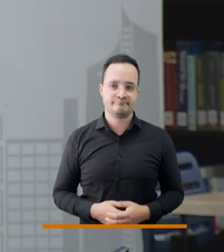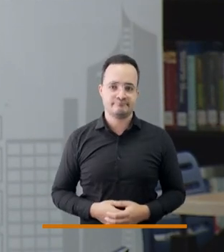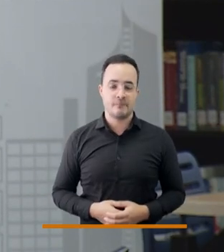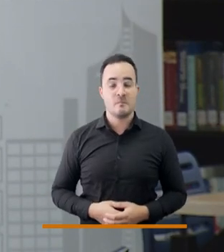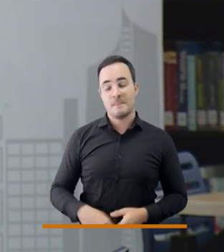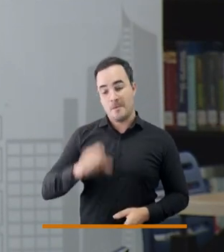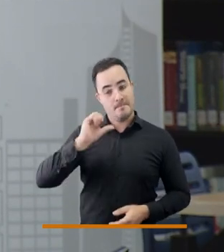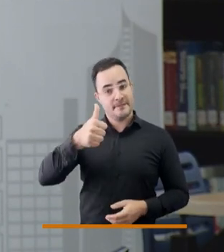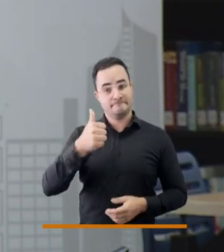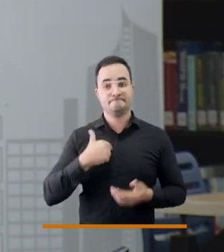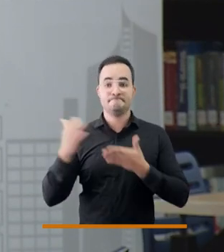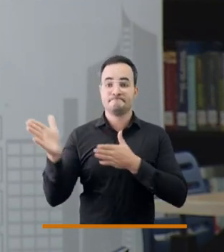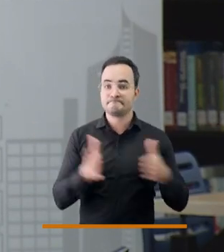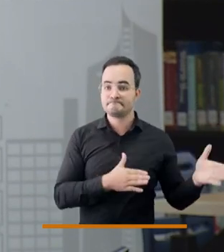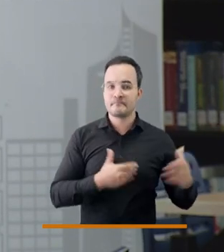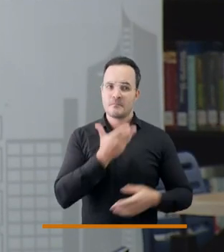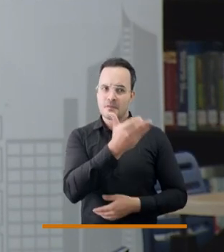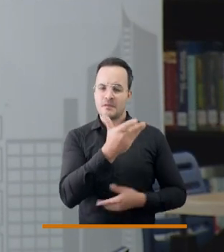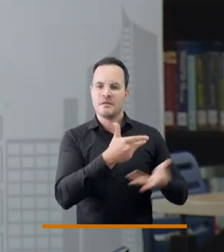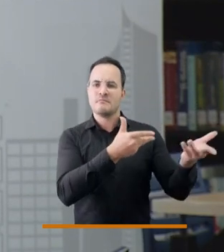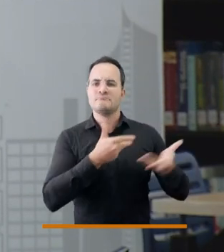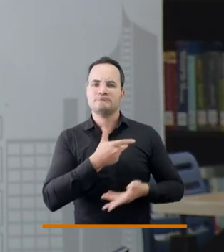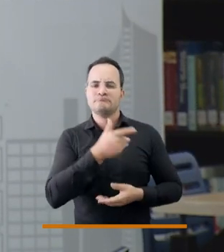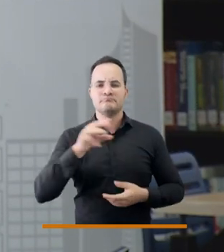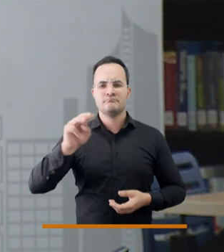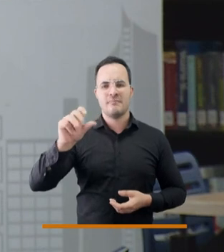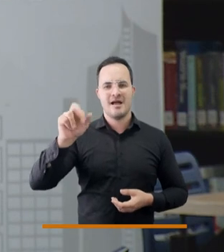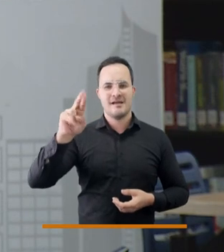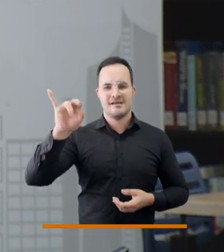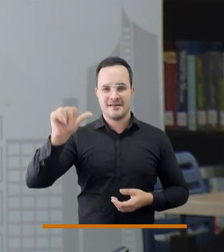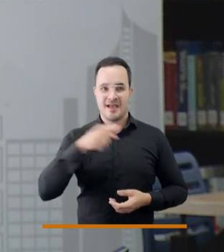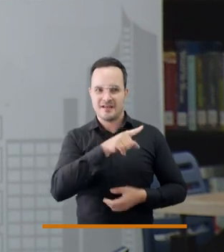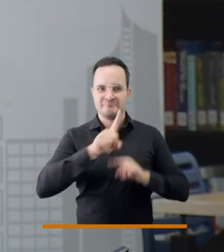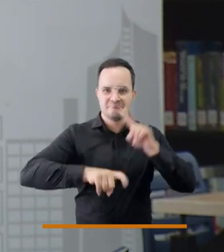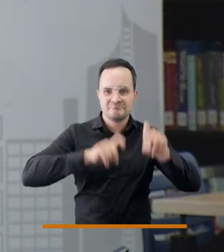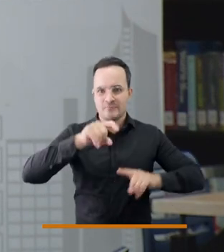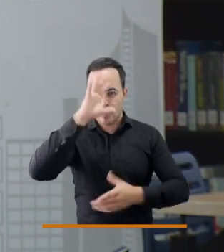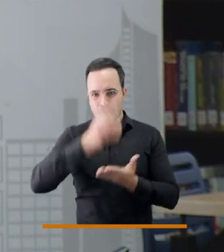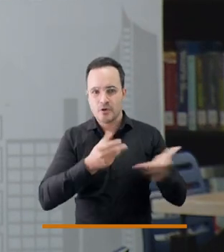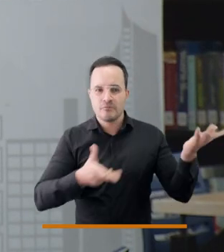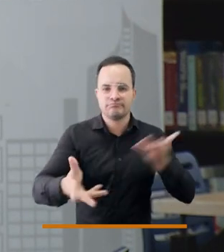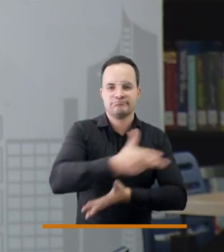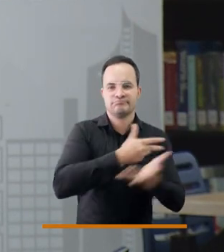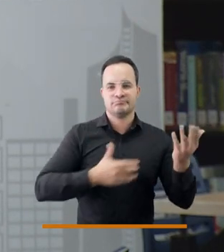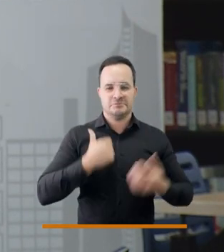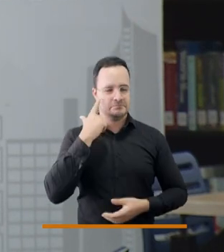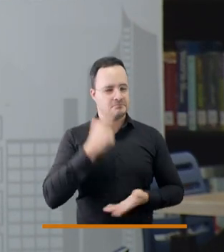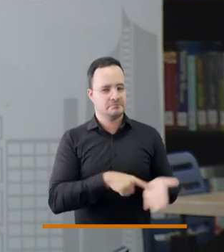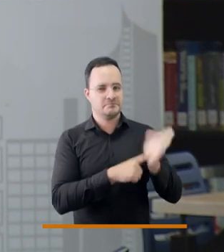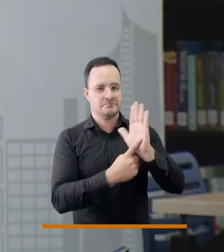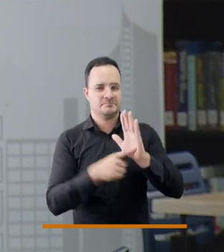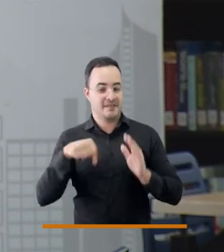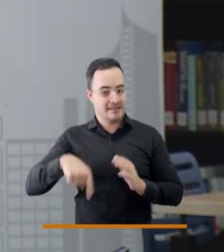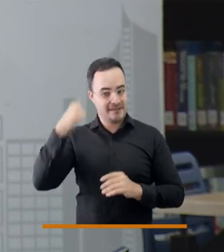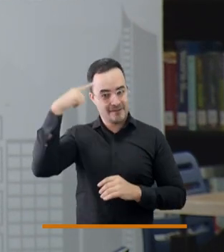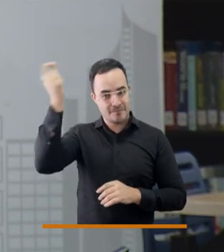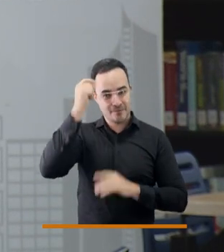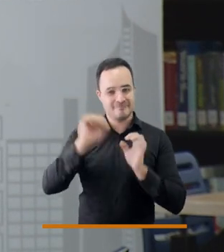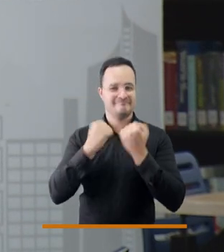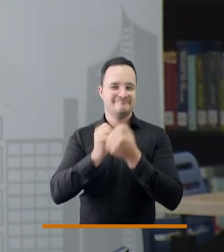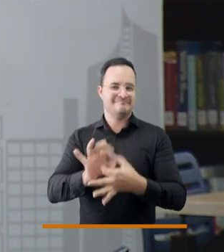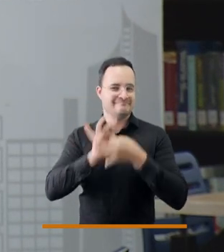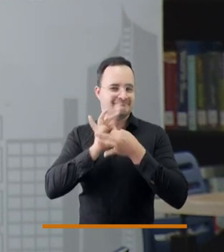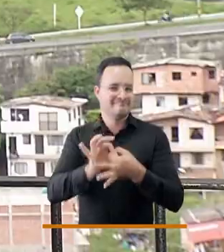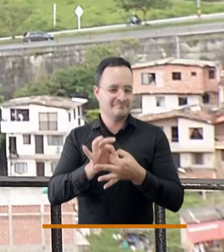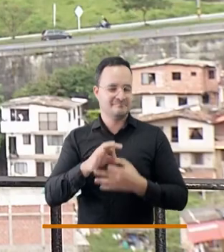María Fernanda, quien tiene más voces y opiniones de quienes están en este momento participando con nosotros en De Frente, porque el Consejo somos tú y